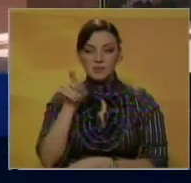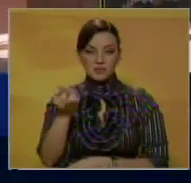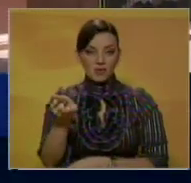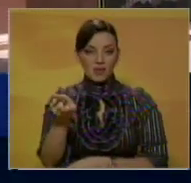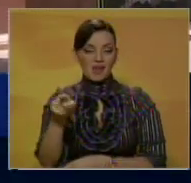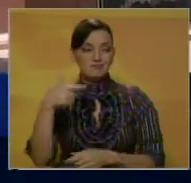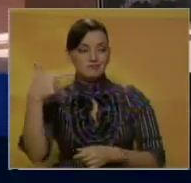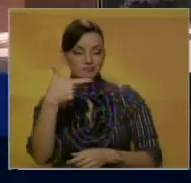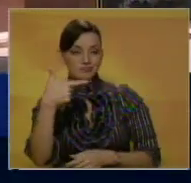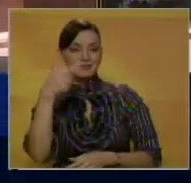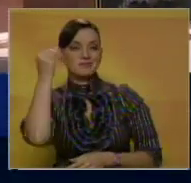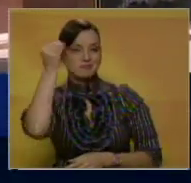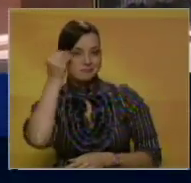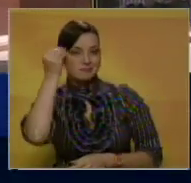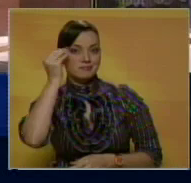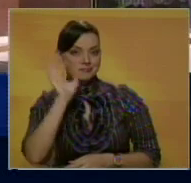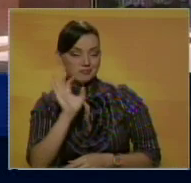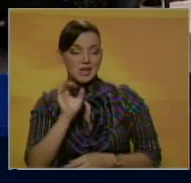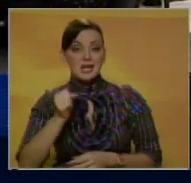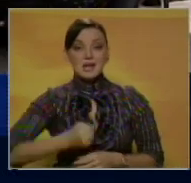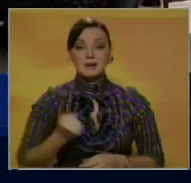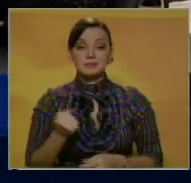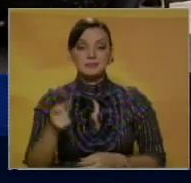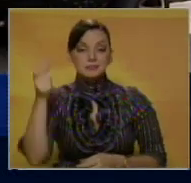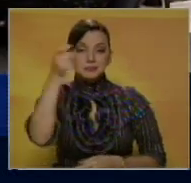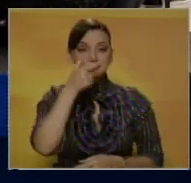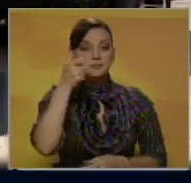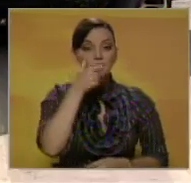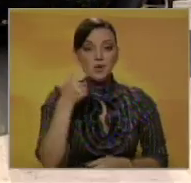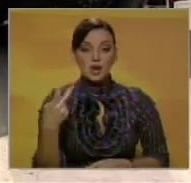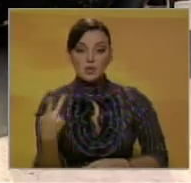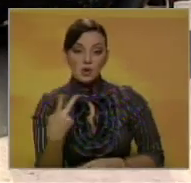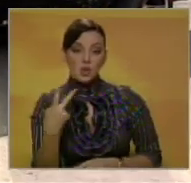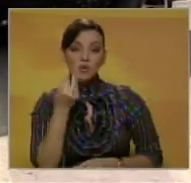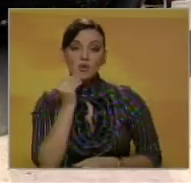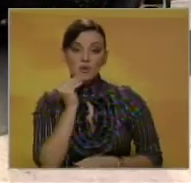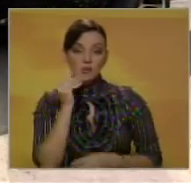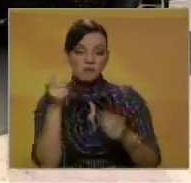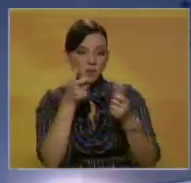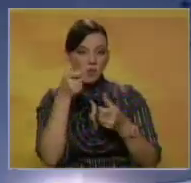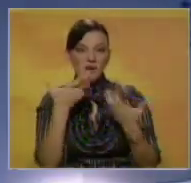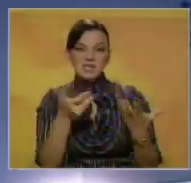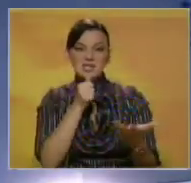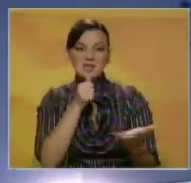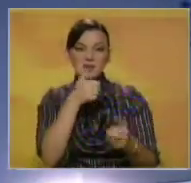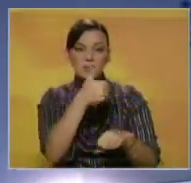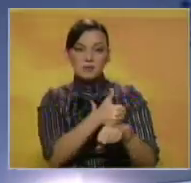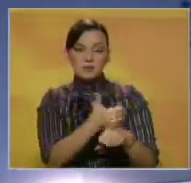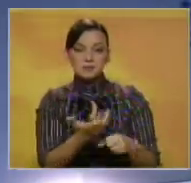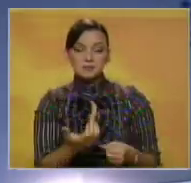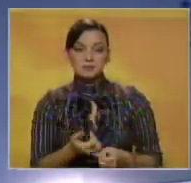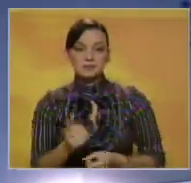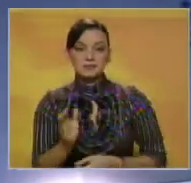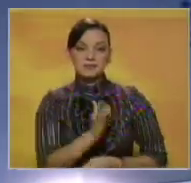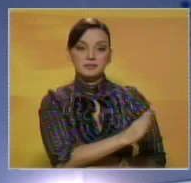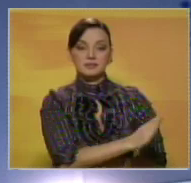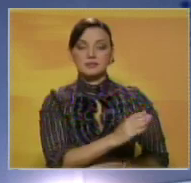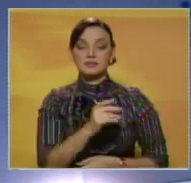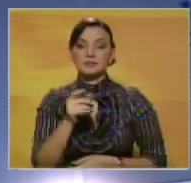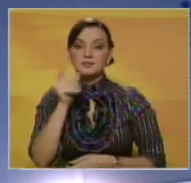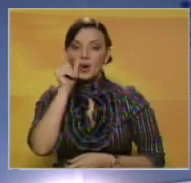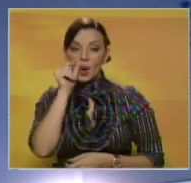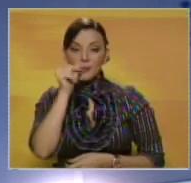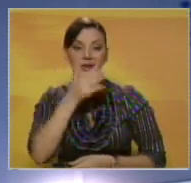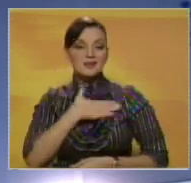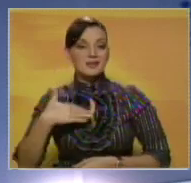cuerpos policiales están tras la pista de estos jóvenes para esclarecer el caso. El precandidato republicano